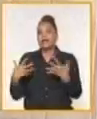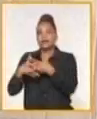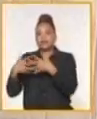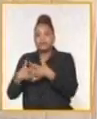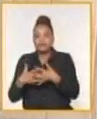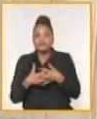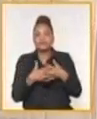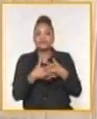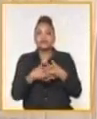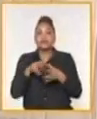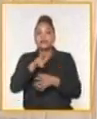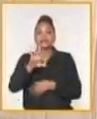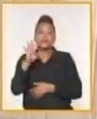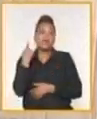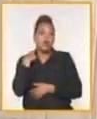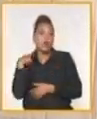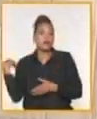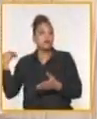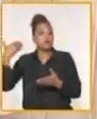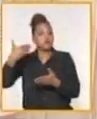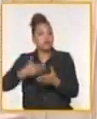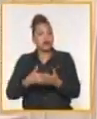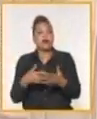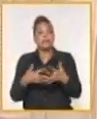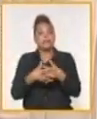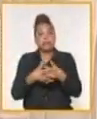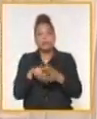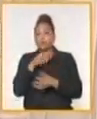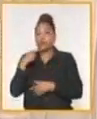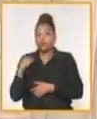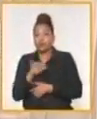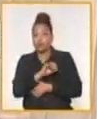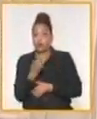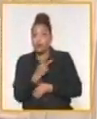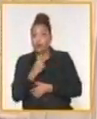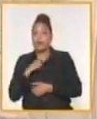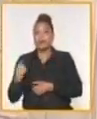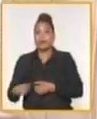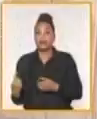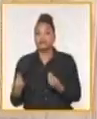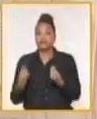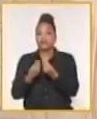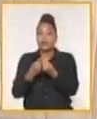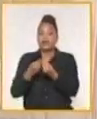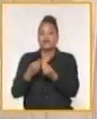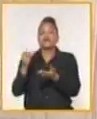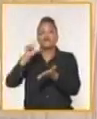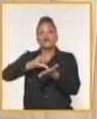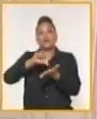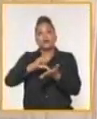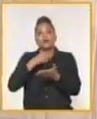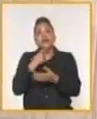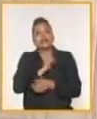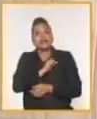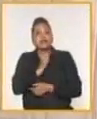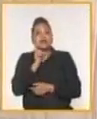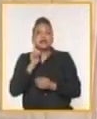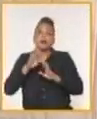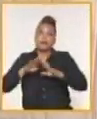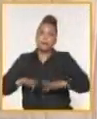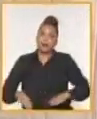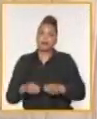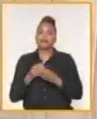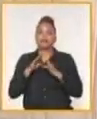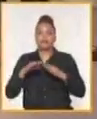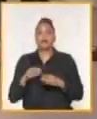estratégica por 25 años, y Rusia igual, indudablemente se están tratando por todos los medios de que baje el nivel y se vaya hacia la paz. Ahora, yo